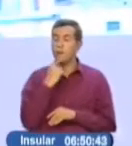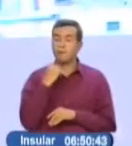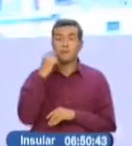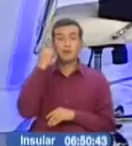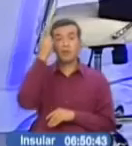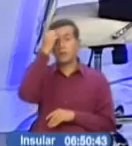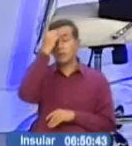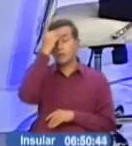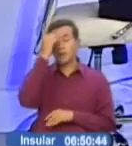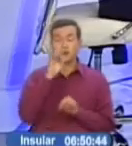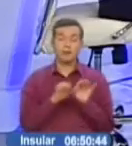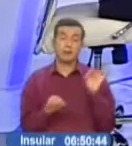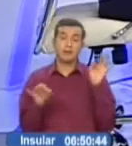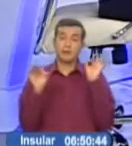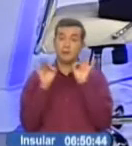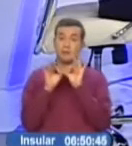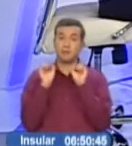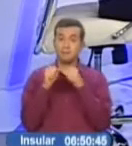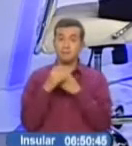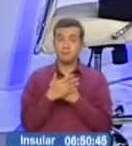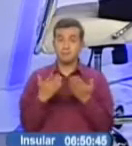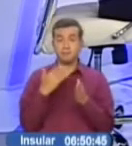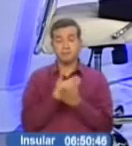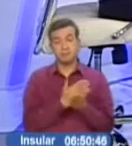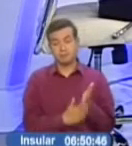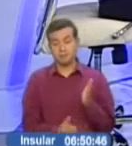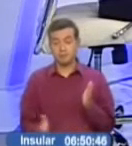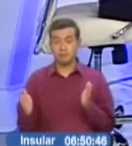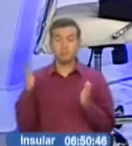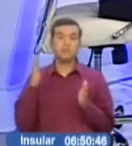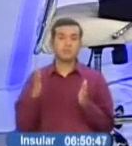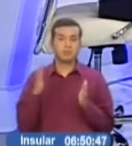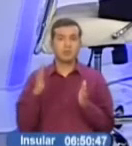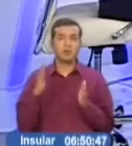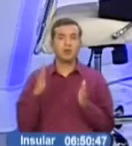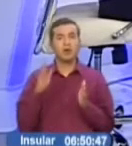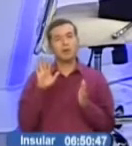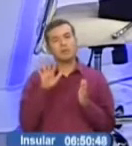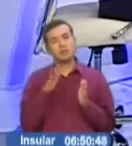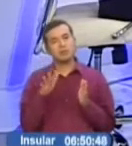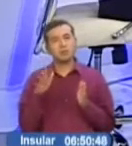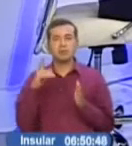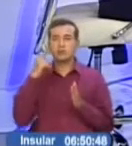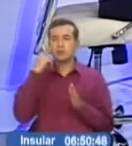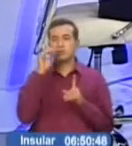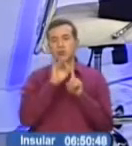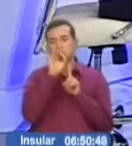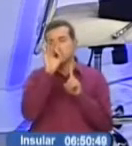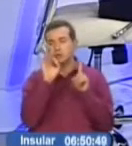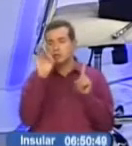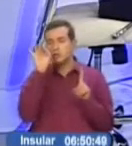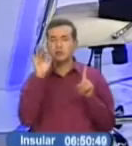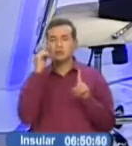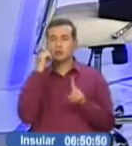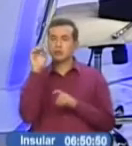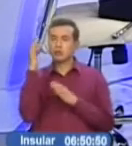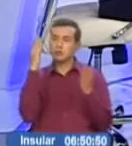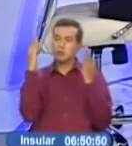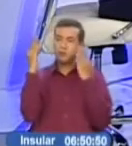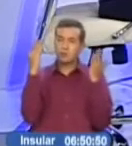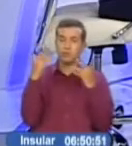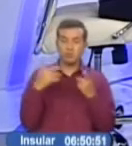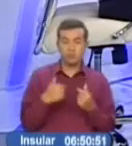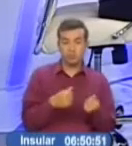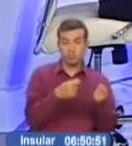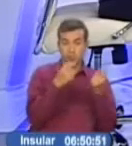endeudamiento. Indudablemente hay una capacidad ya establecida, que a veces es muy vulnerable, digamos, ese indicador, en la medida que estamos comparando un flujo,